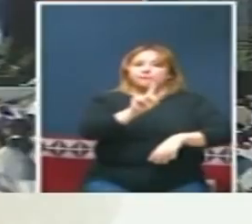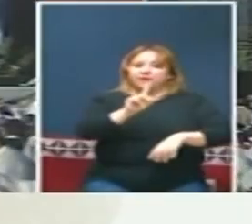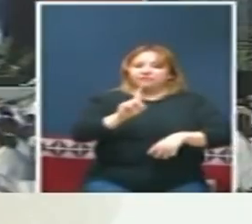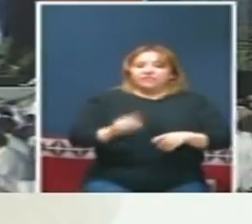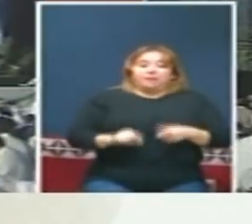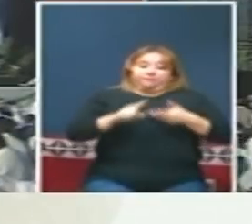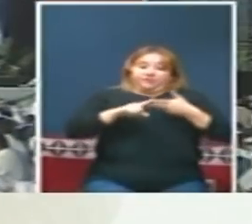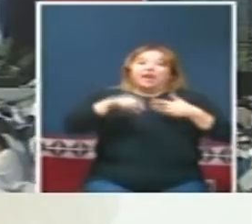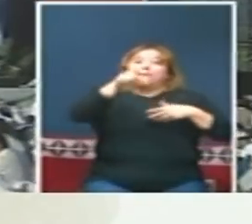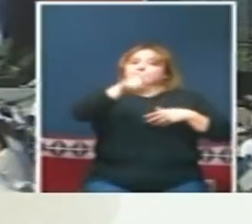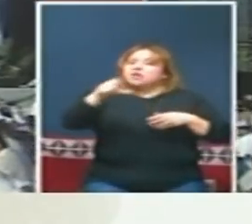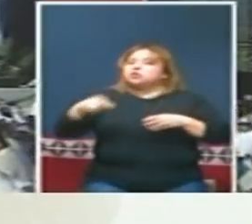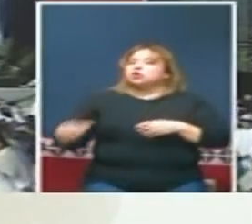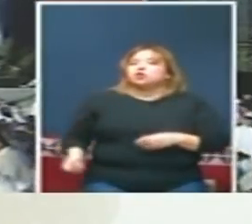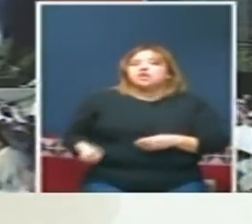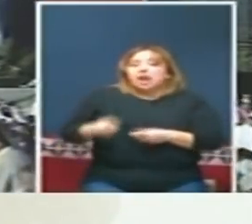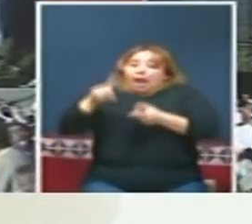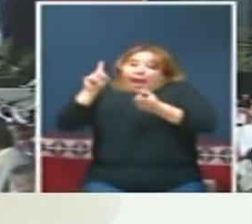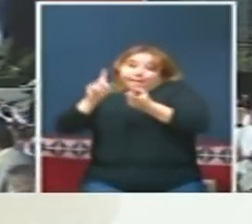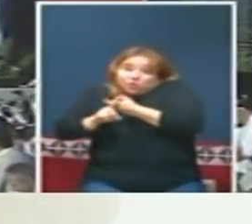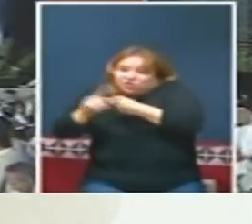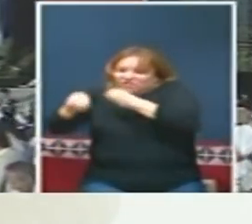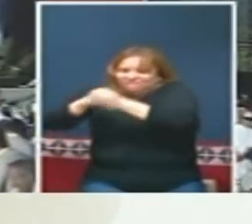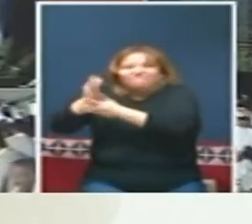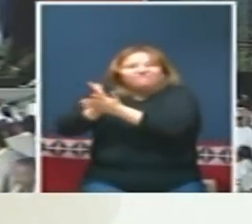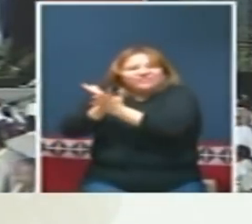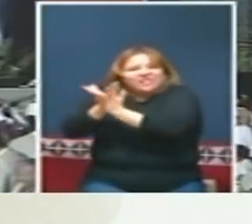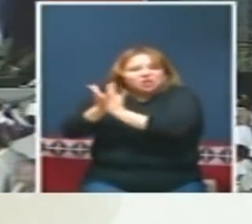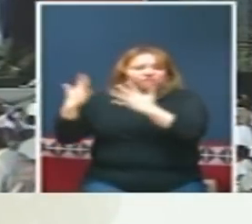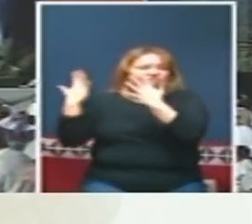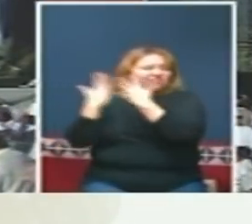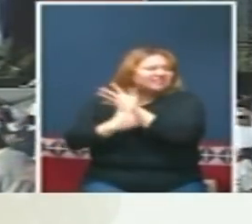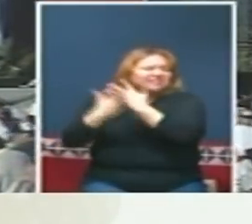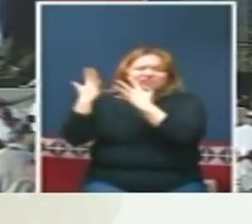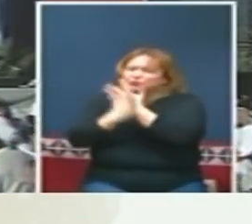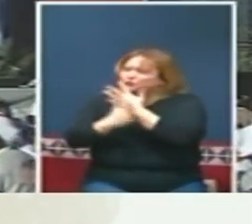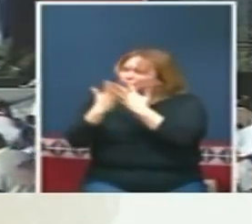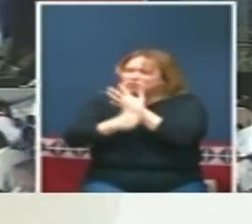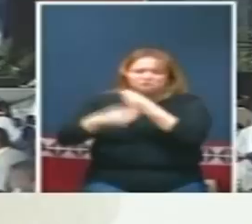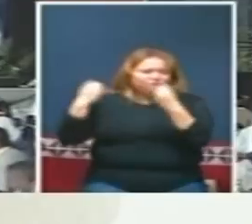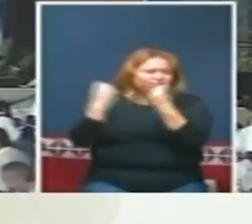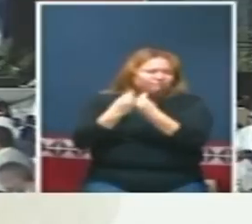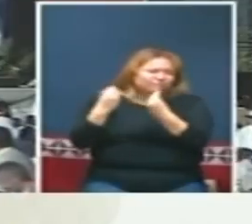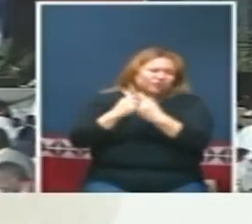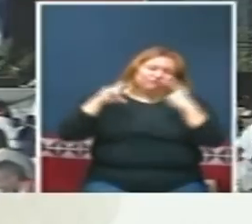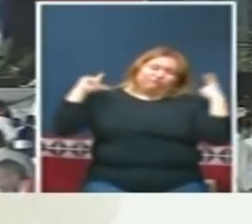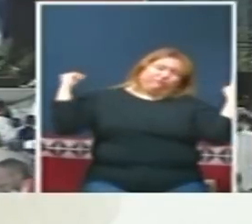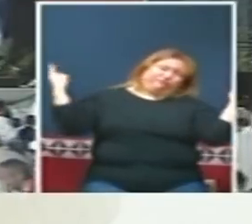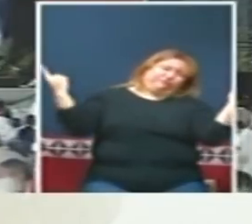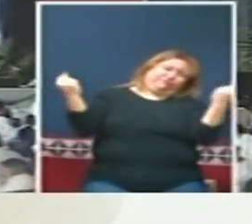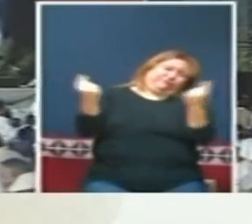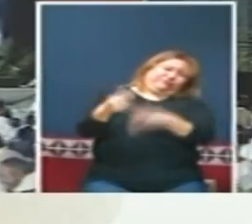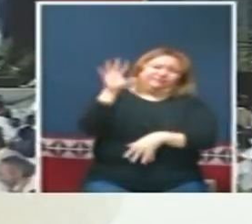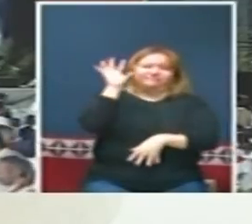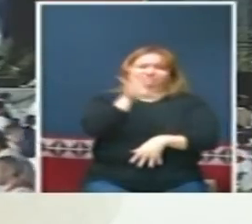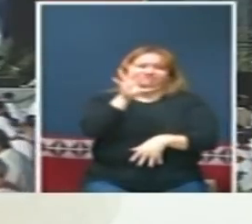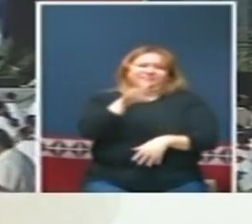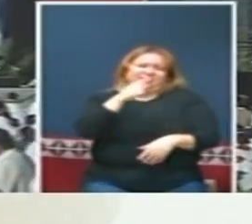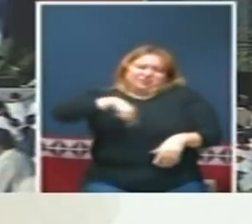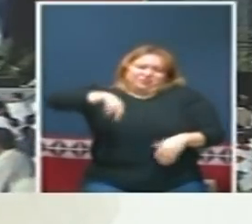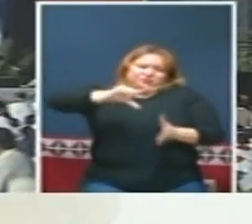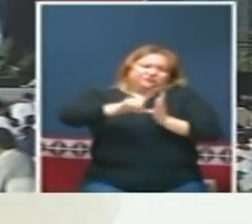mártir, sino también Coca, su esposa y sus hijas, que han sufrido persecuciones, críticas, burlas a lo largo de todos estos